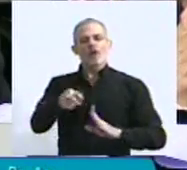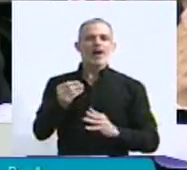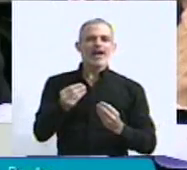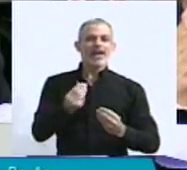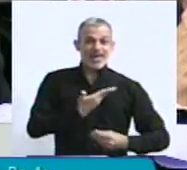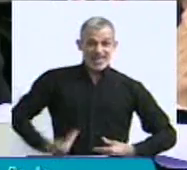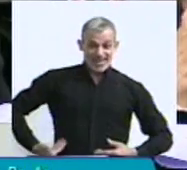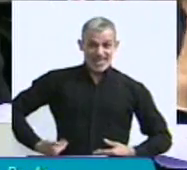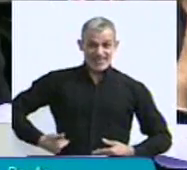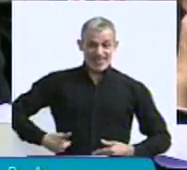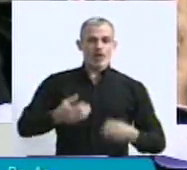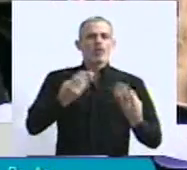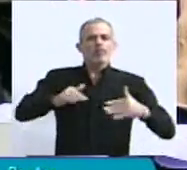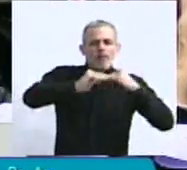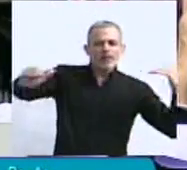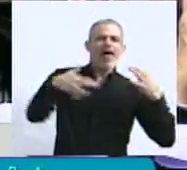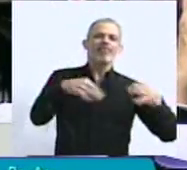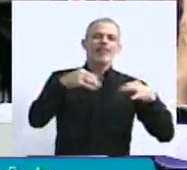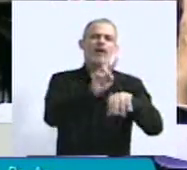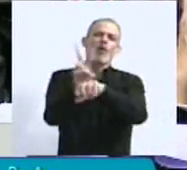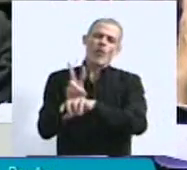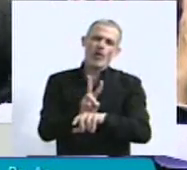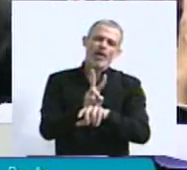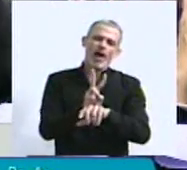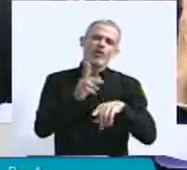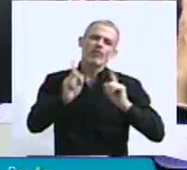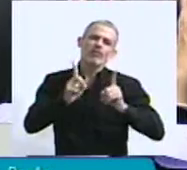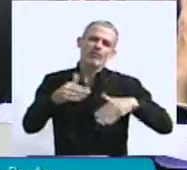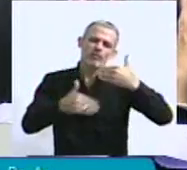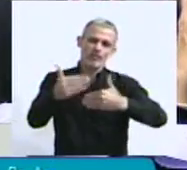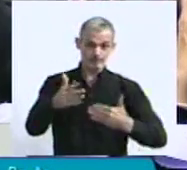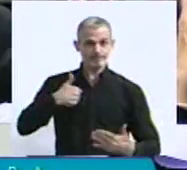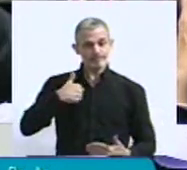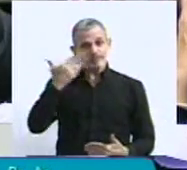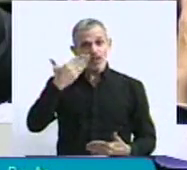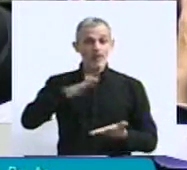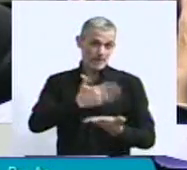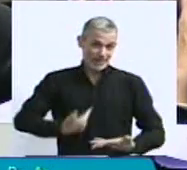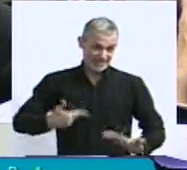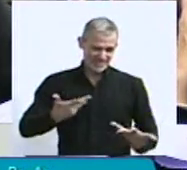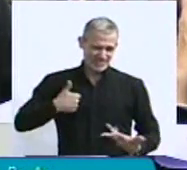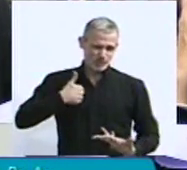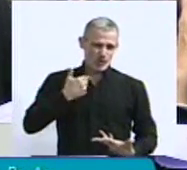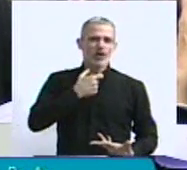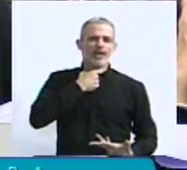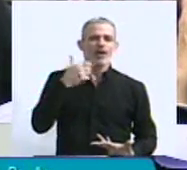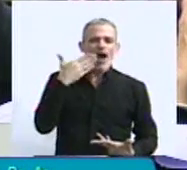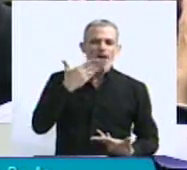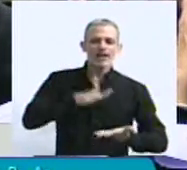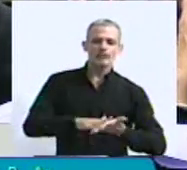estado de bienestar que debe ser cuidado. Yo me voy a referir, Presidenta,